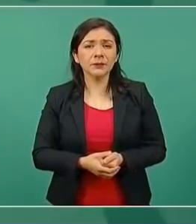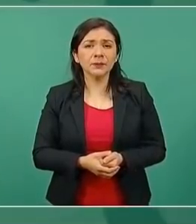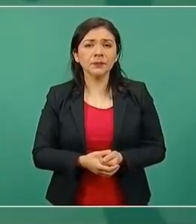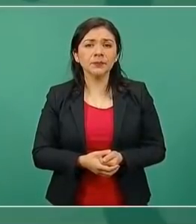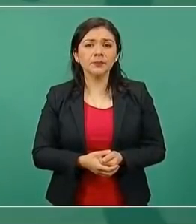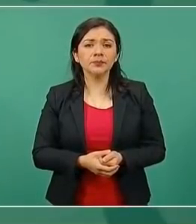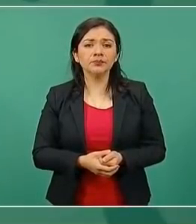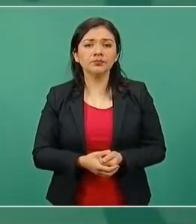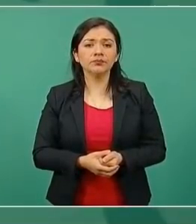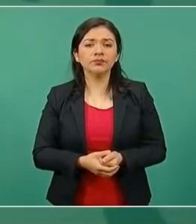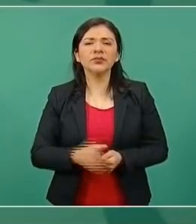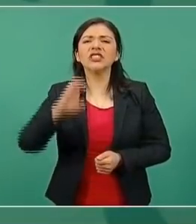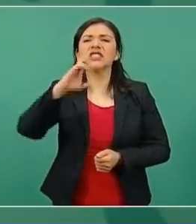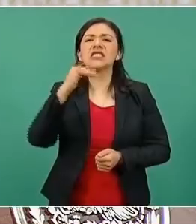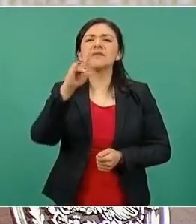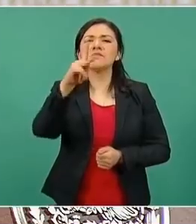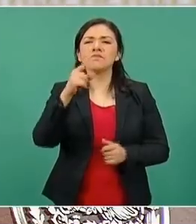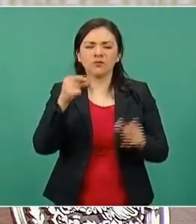chips,